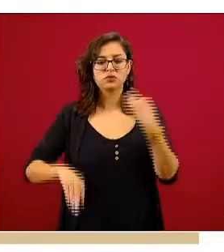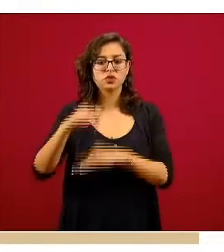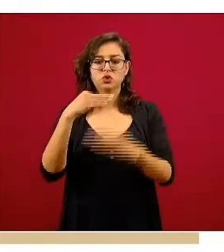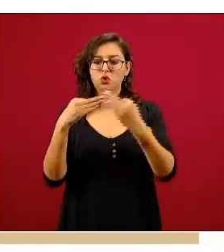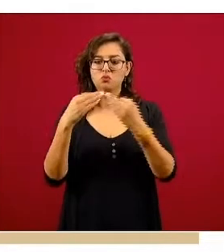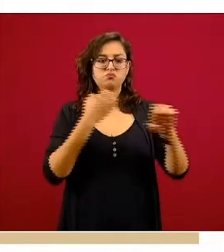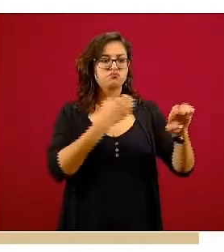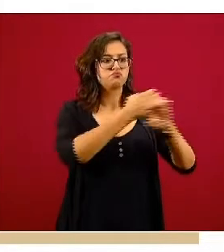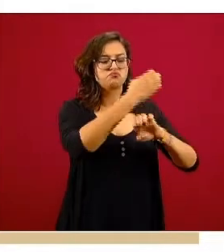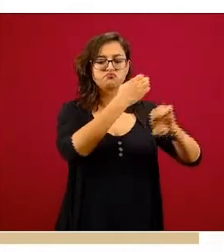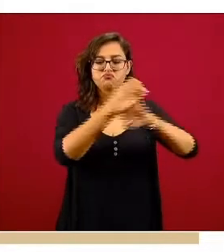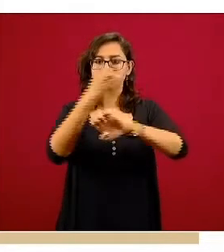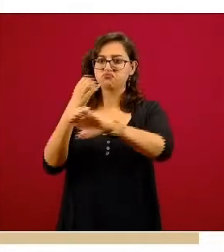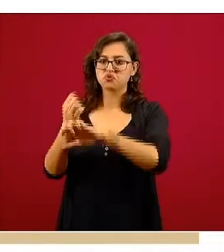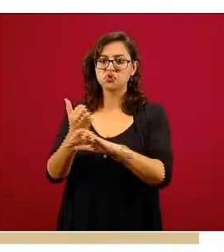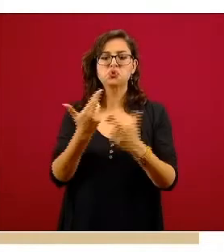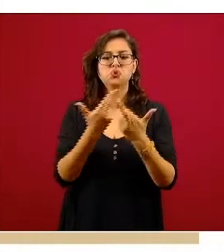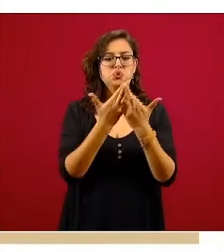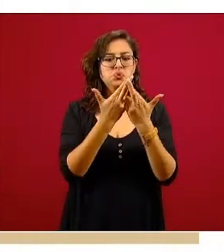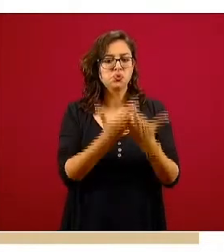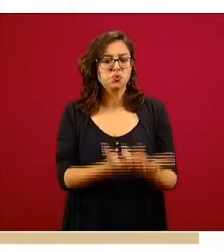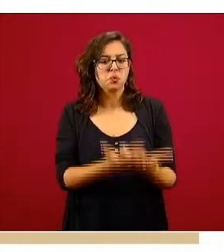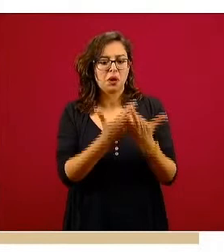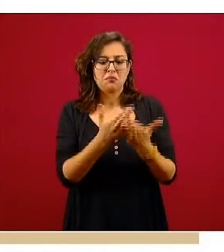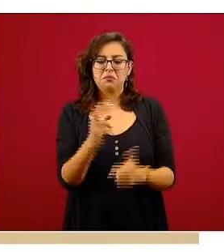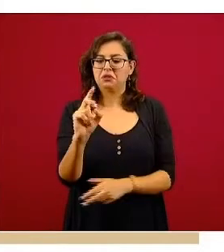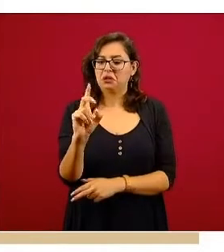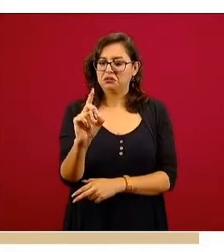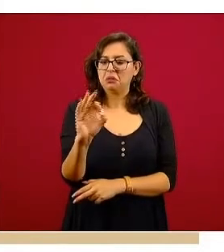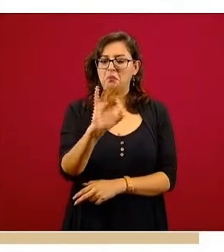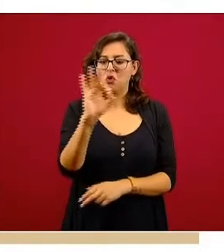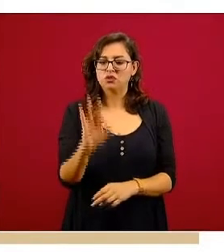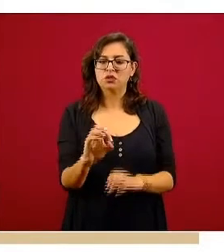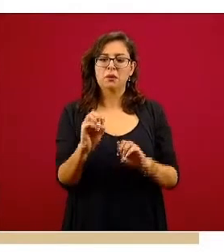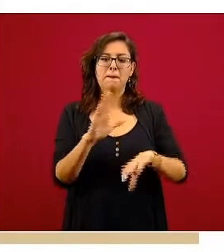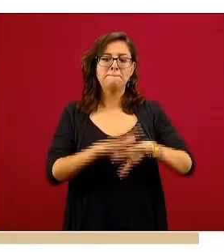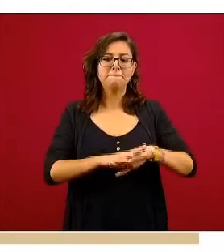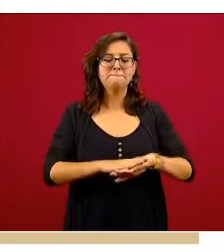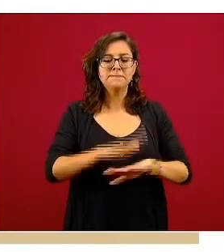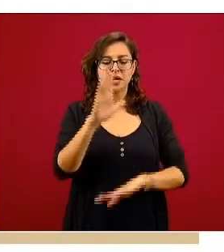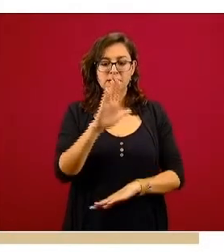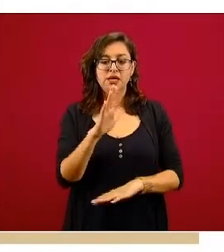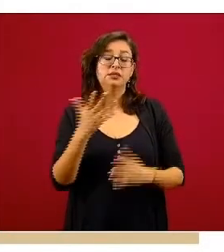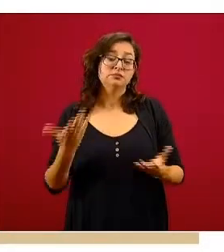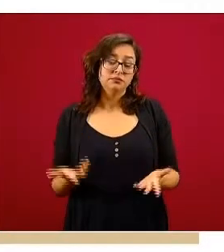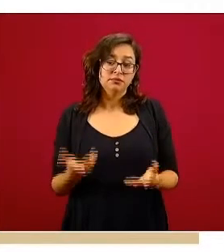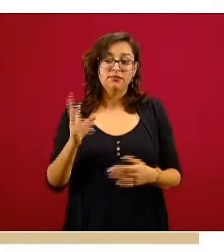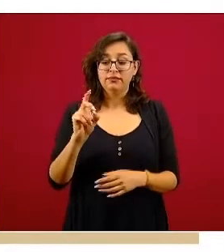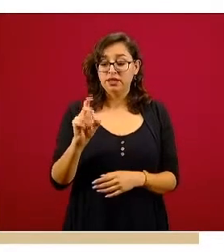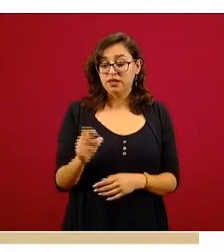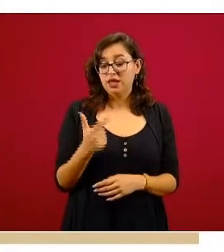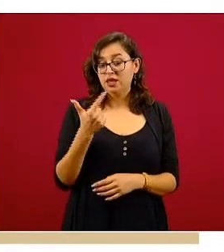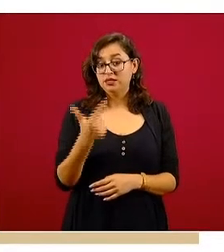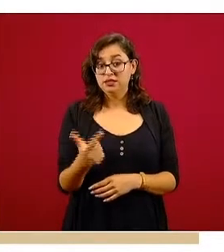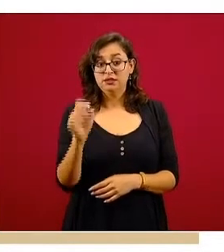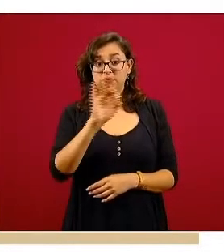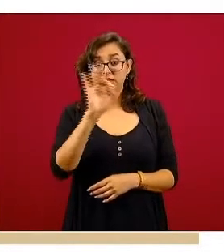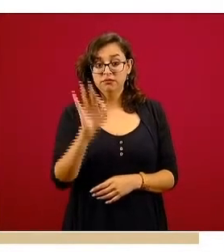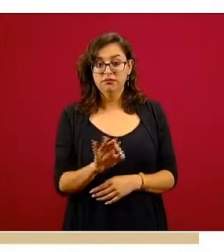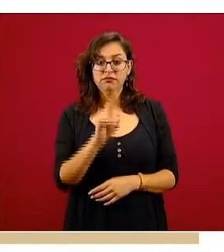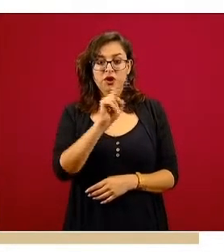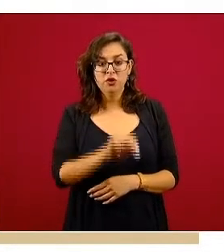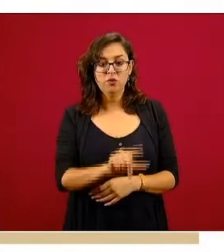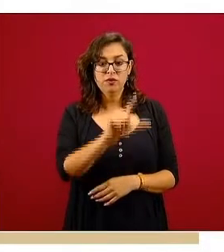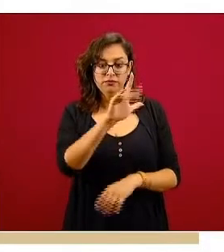federativas con al menos 30% o más, en este caso 37% para Nuevo León, que es el que mayor